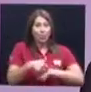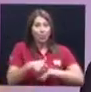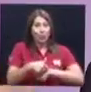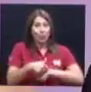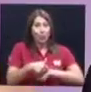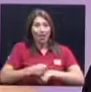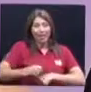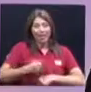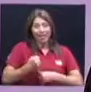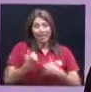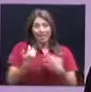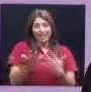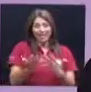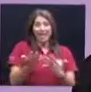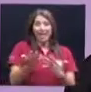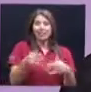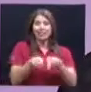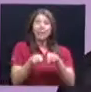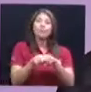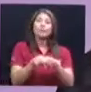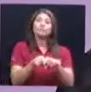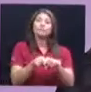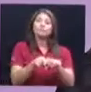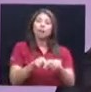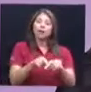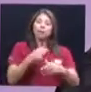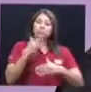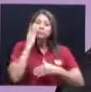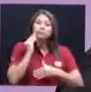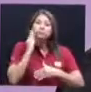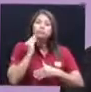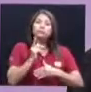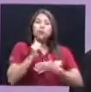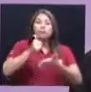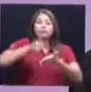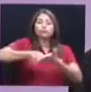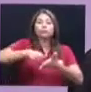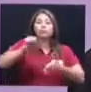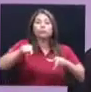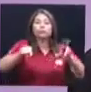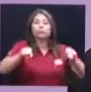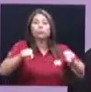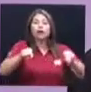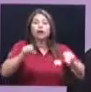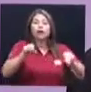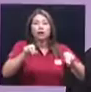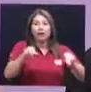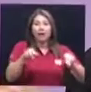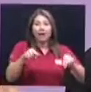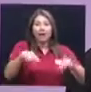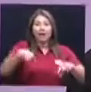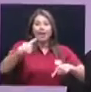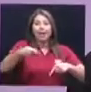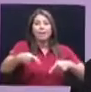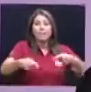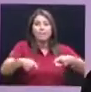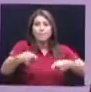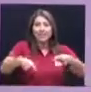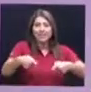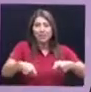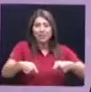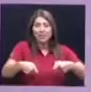está enfrentando un referéndum para el el mes de septiembre el gobierno escocés en muy